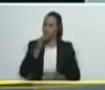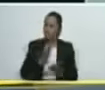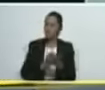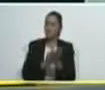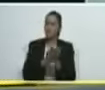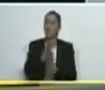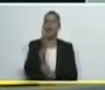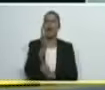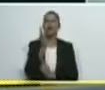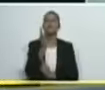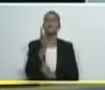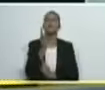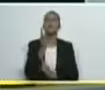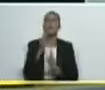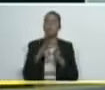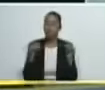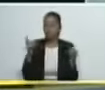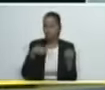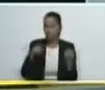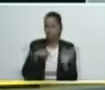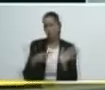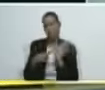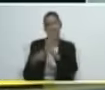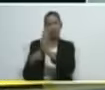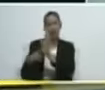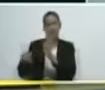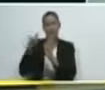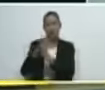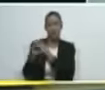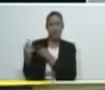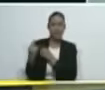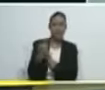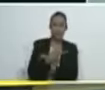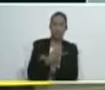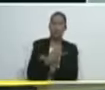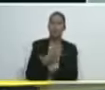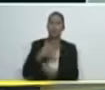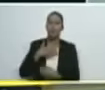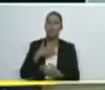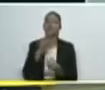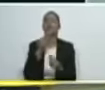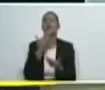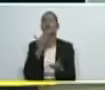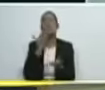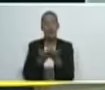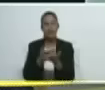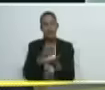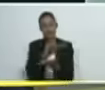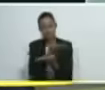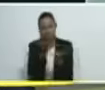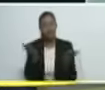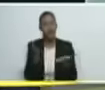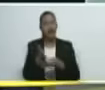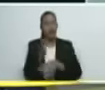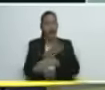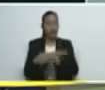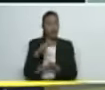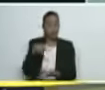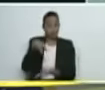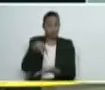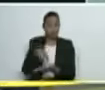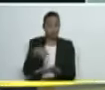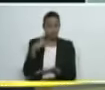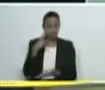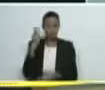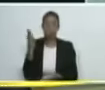el estigma de la traición. Les doy las gracias por su perseverancia y nobleza. Han